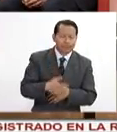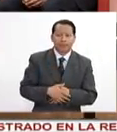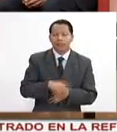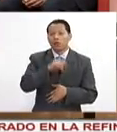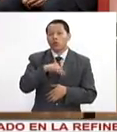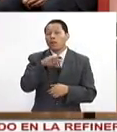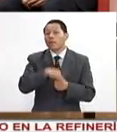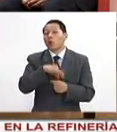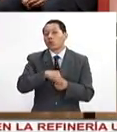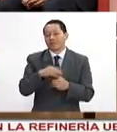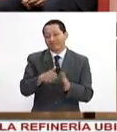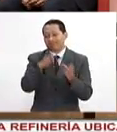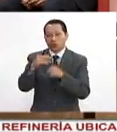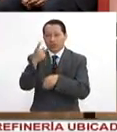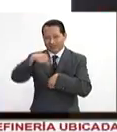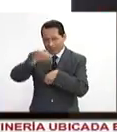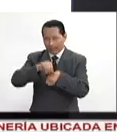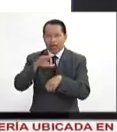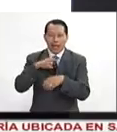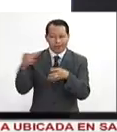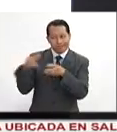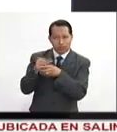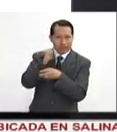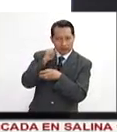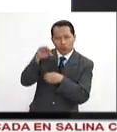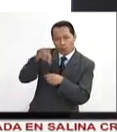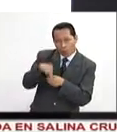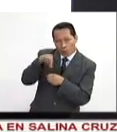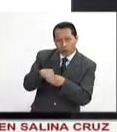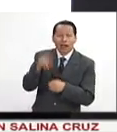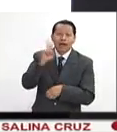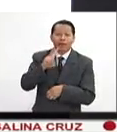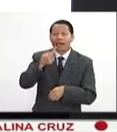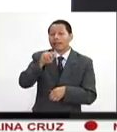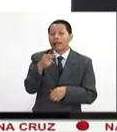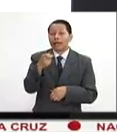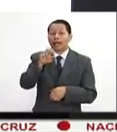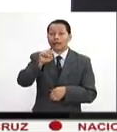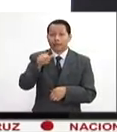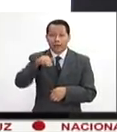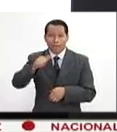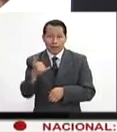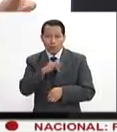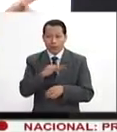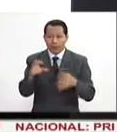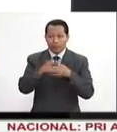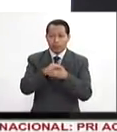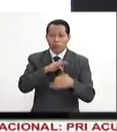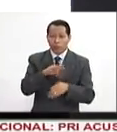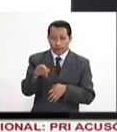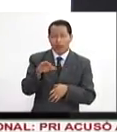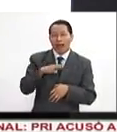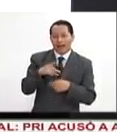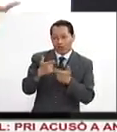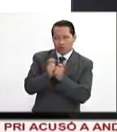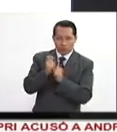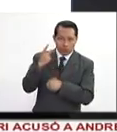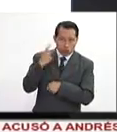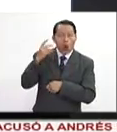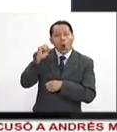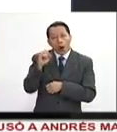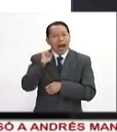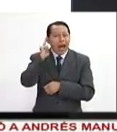Después se vota, una semana después votan los parlamentarios, y ahí es donde veremos si Theresa May logra consolidar esta alianza con el DUP o alguna